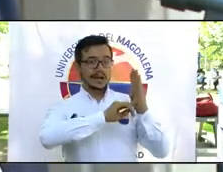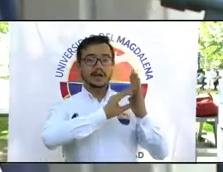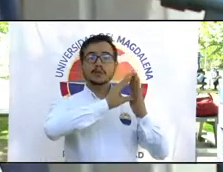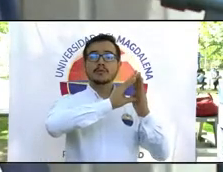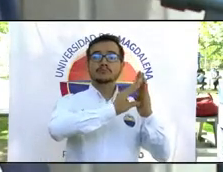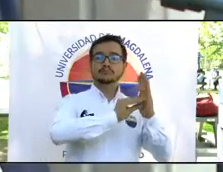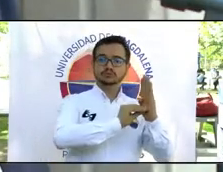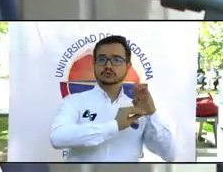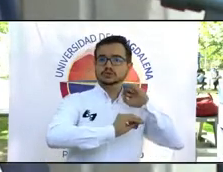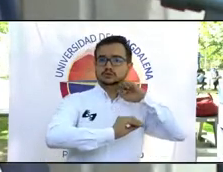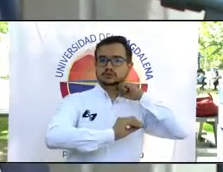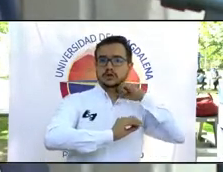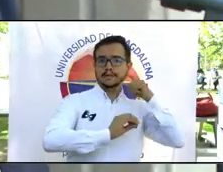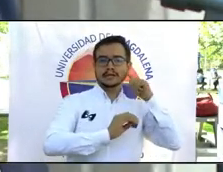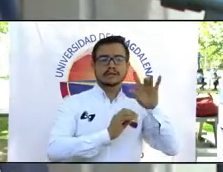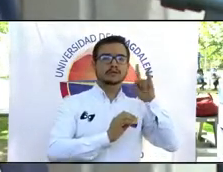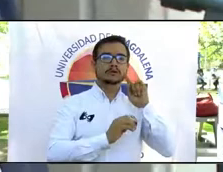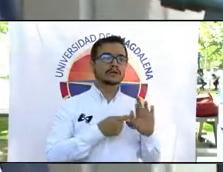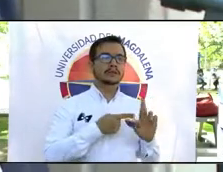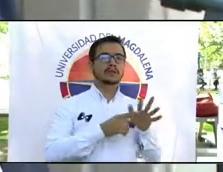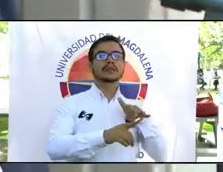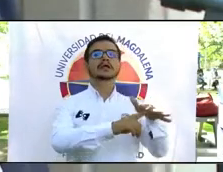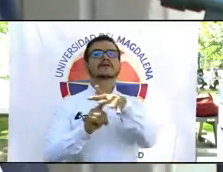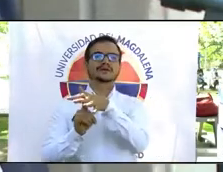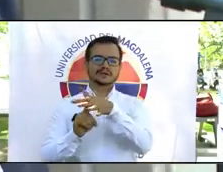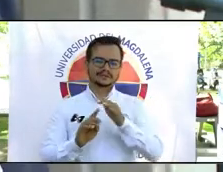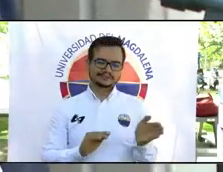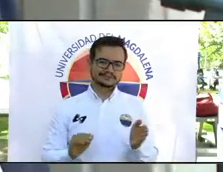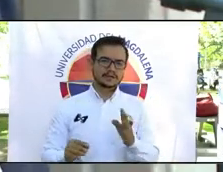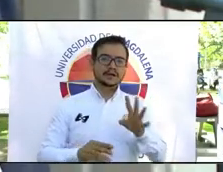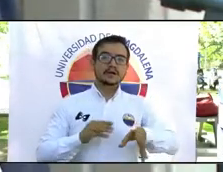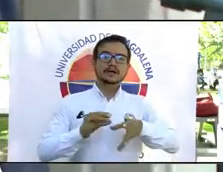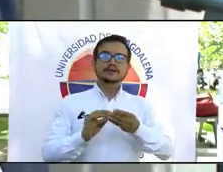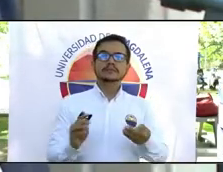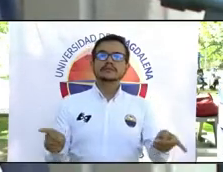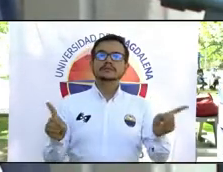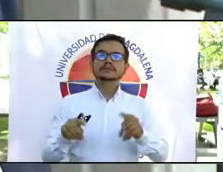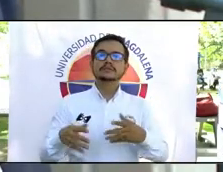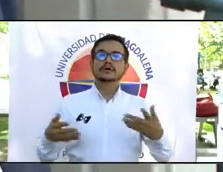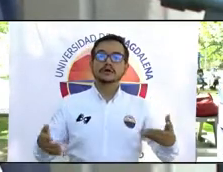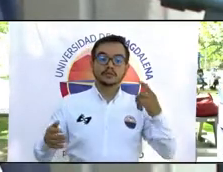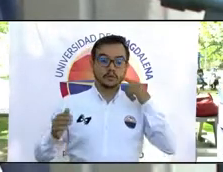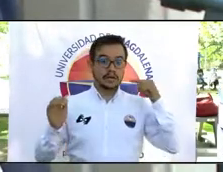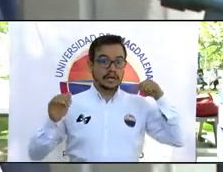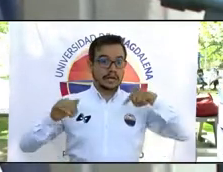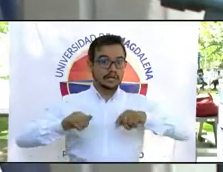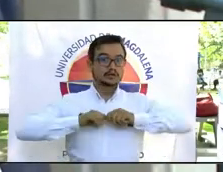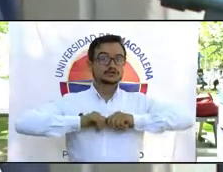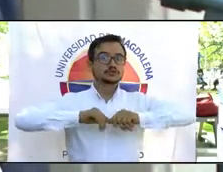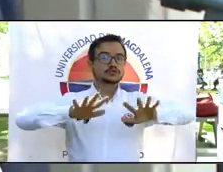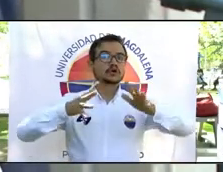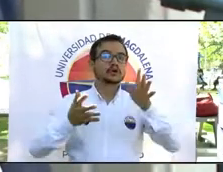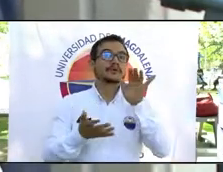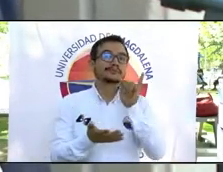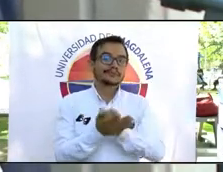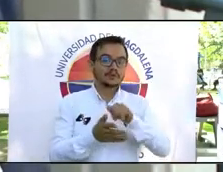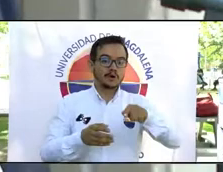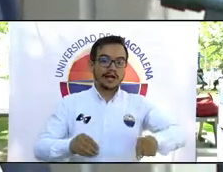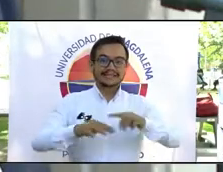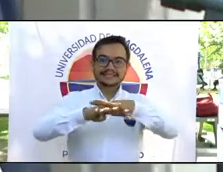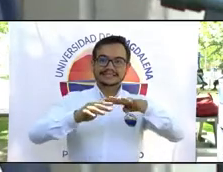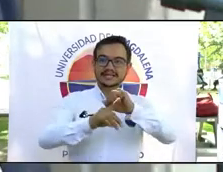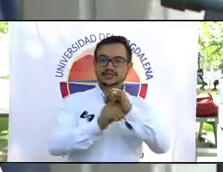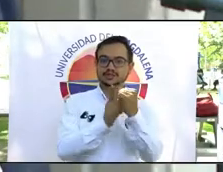para evitar interrupciones durante este acto. Asimismo, anunciamos que estamos transmitiendo este evento a través de las redes sociales de Uni Magdalena, por